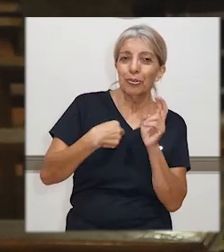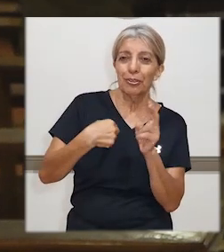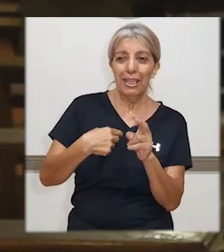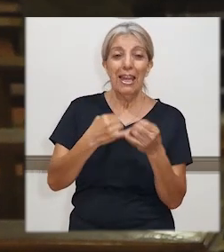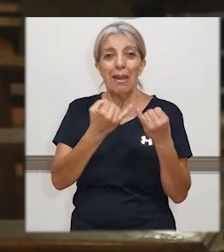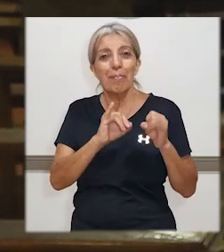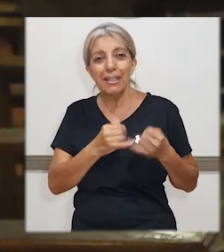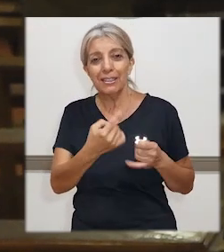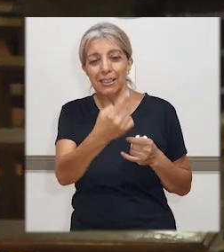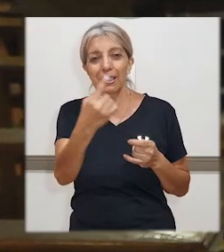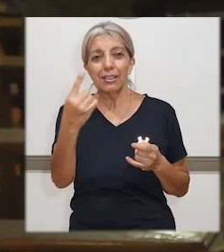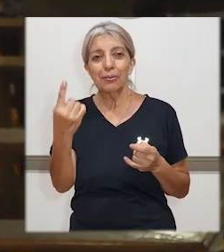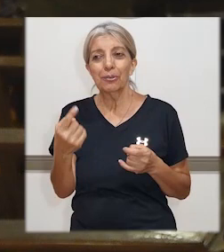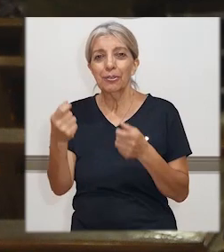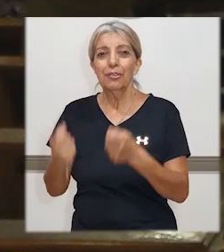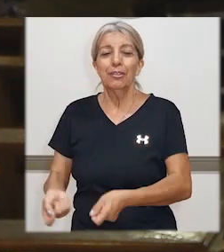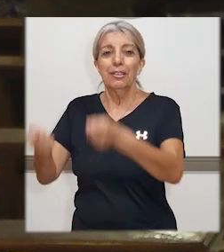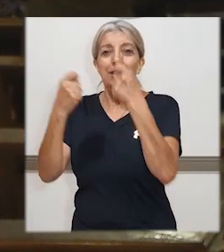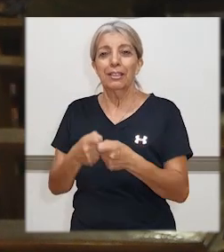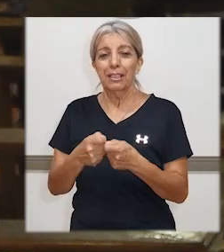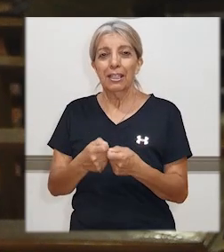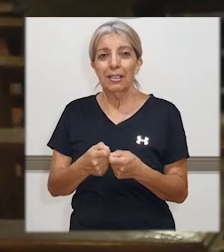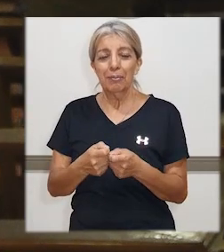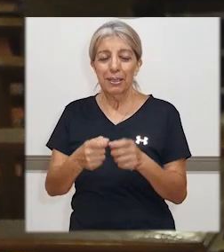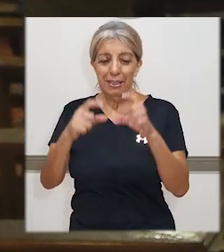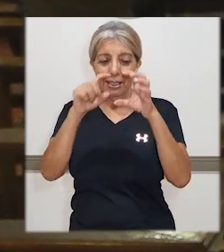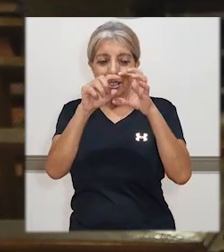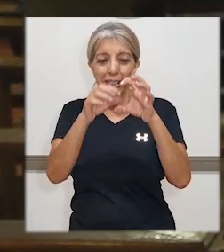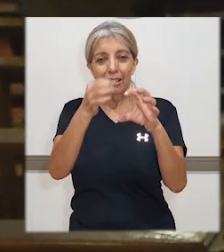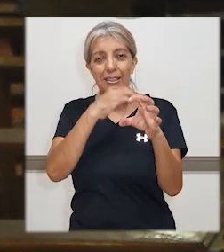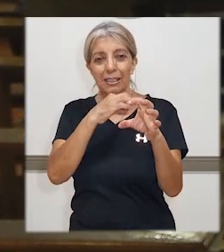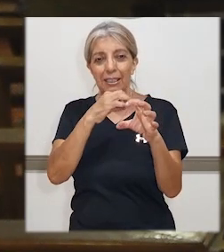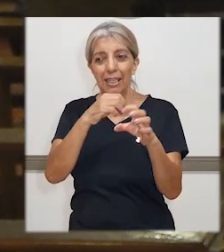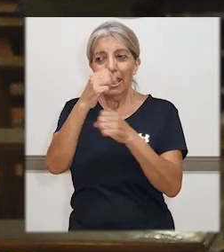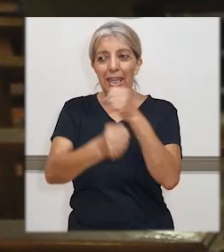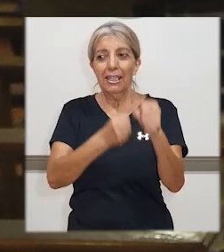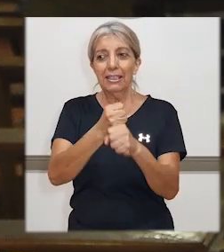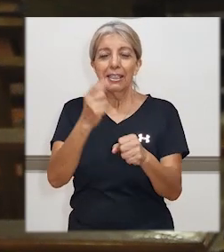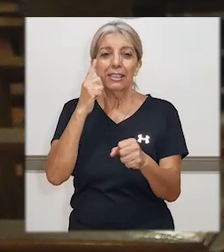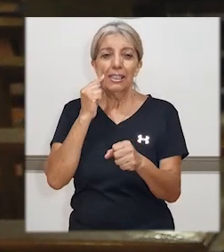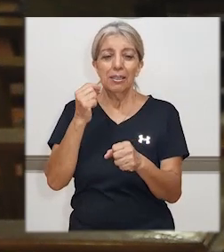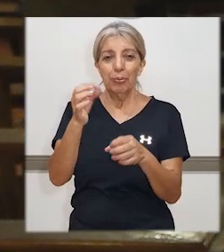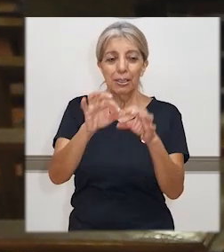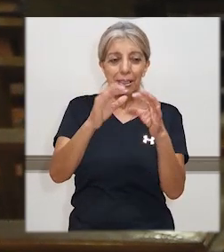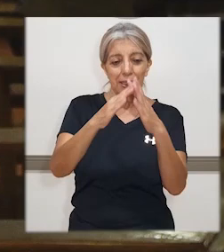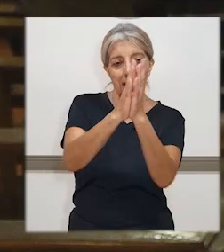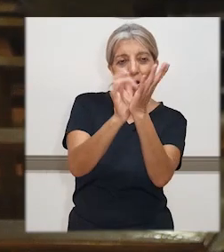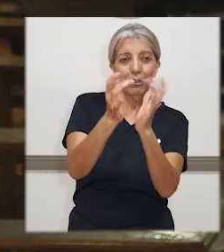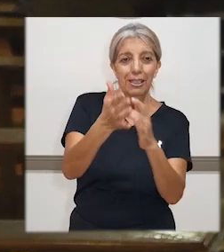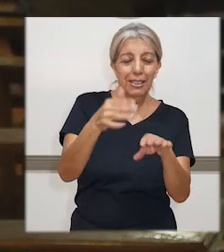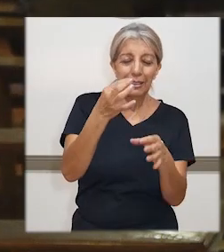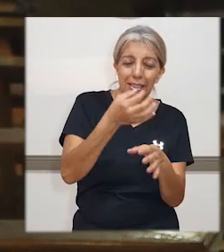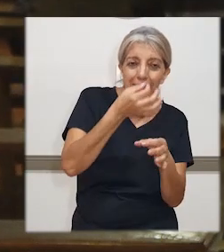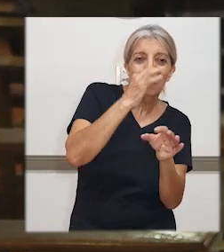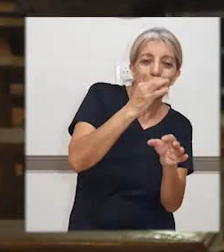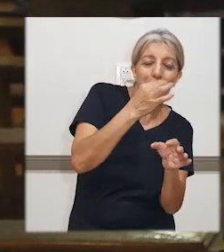paz deseada y otorgada. Regálame, Señor, tu presencia, y mientras espero recibirte en la Eucaristía, mientras voy